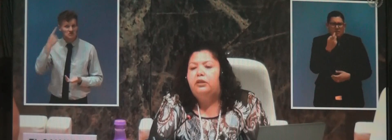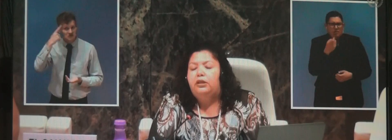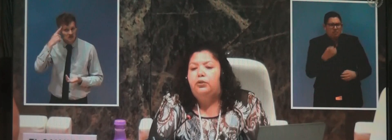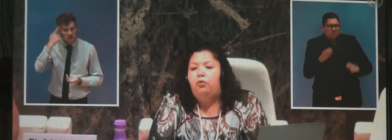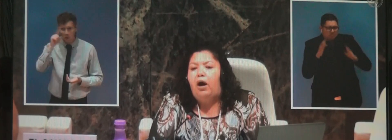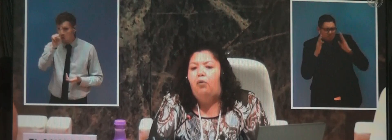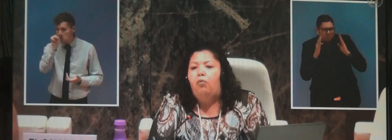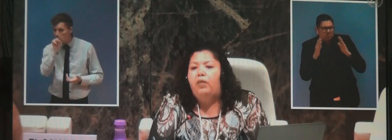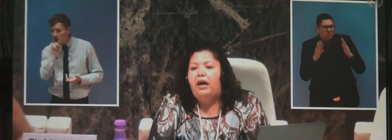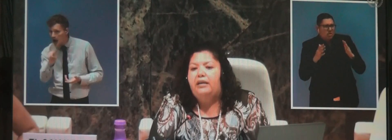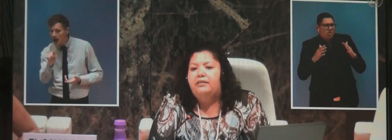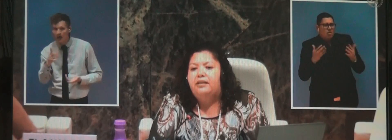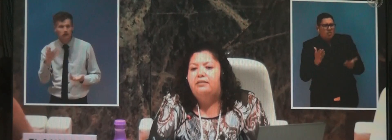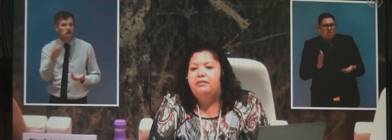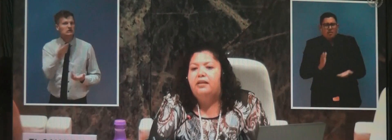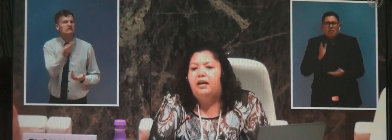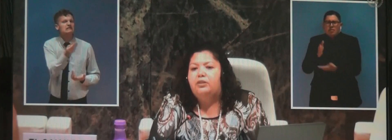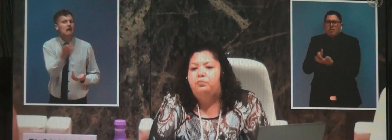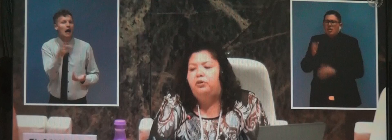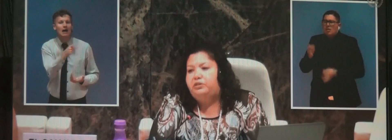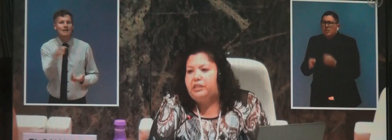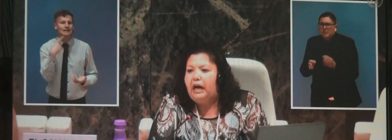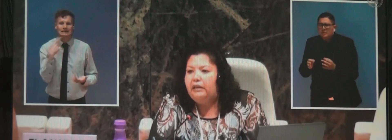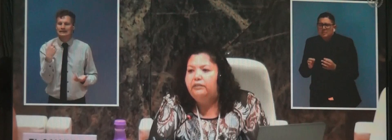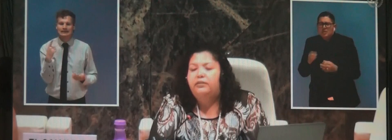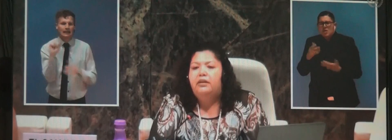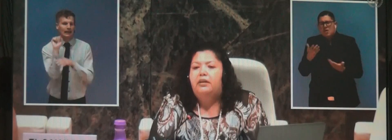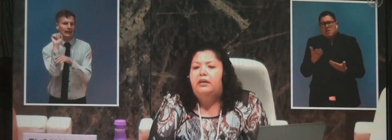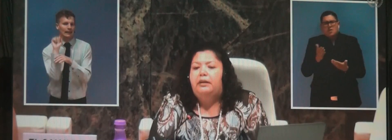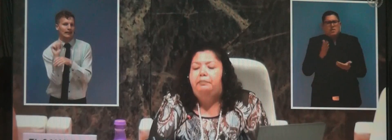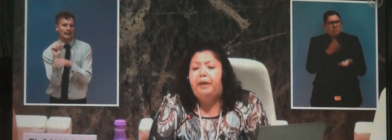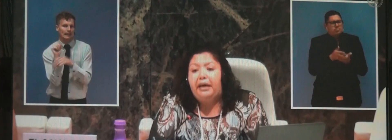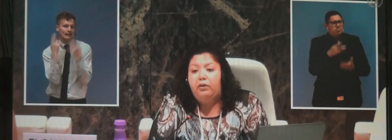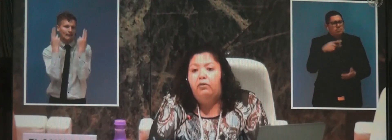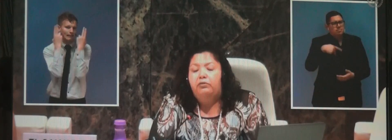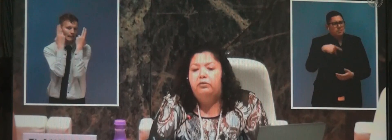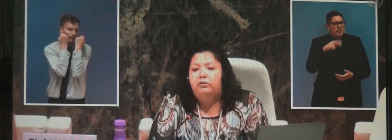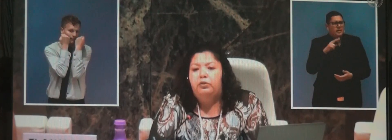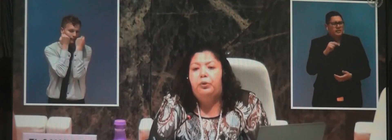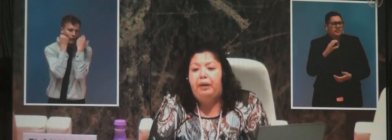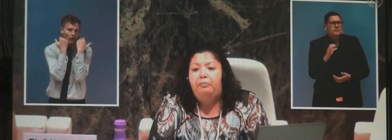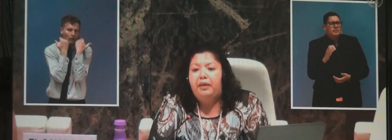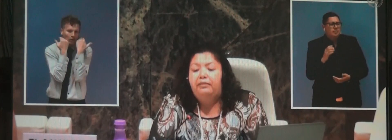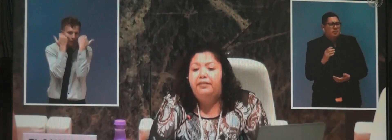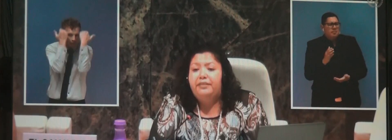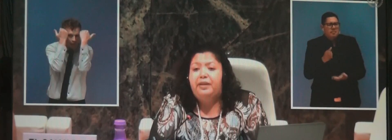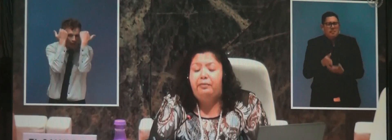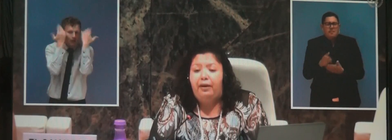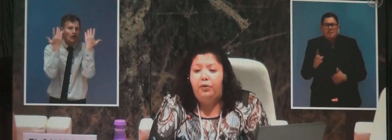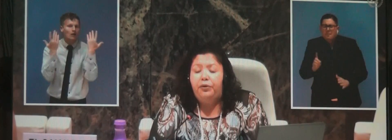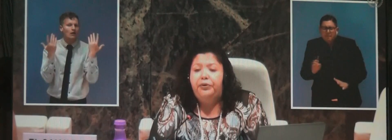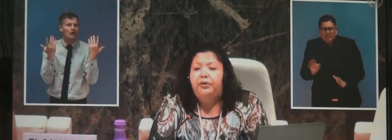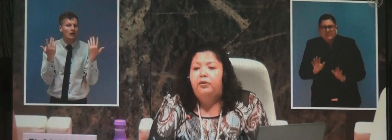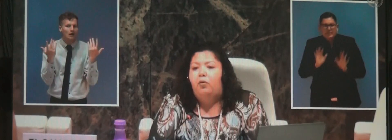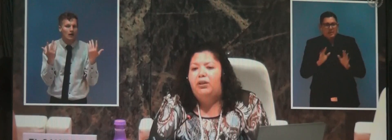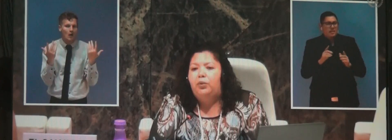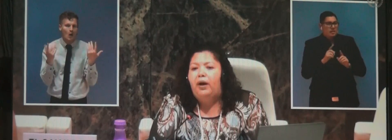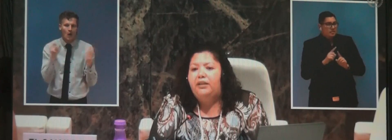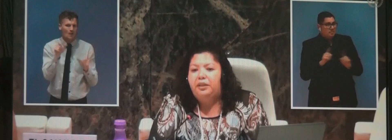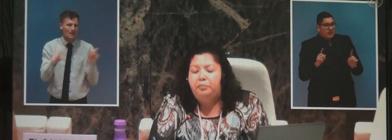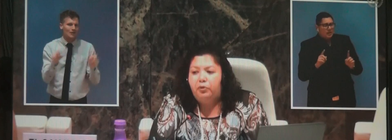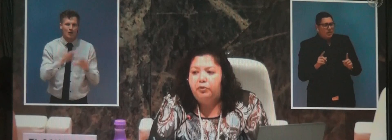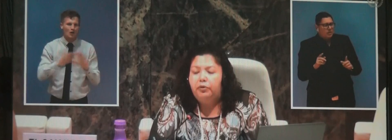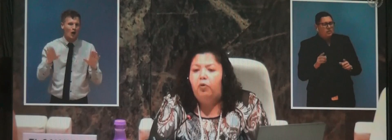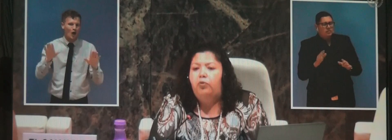atención no acudan a instancias policiales, pero normalmente en El Salvador, cuando